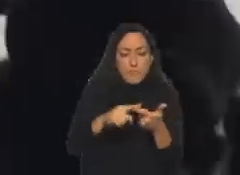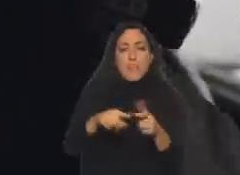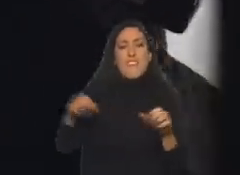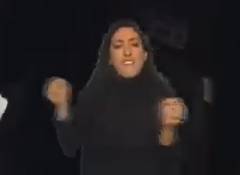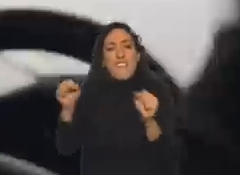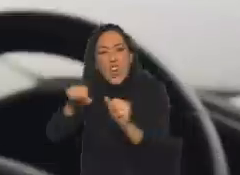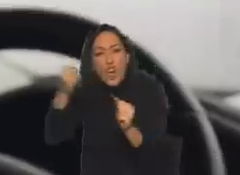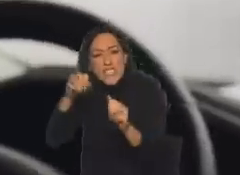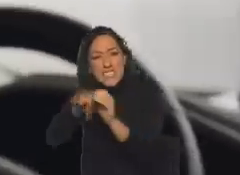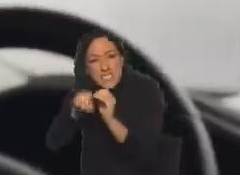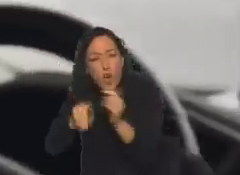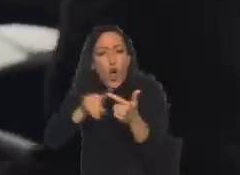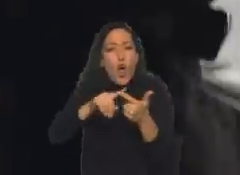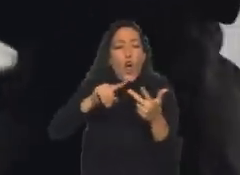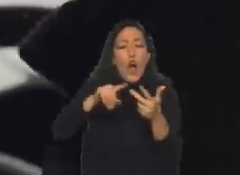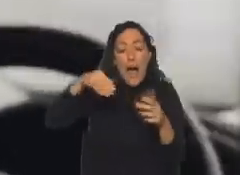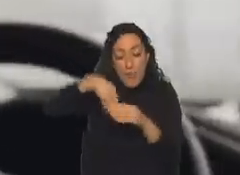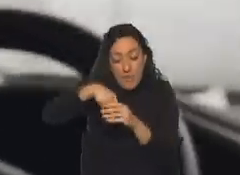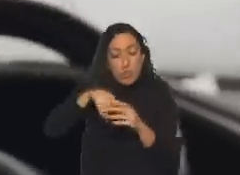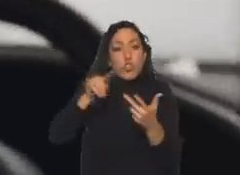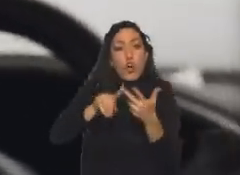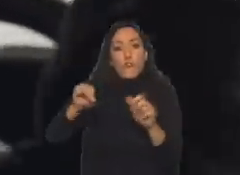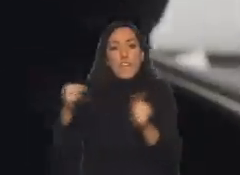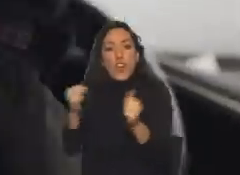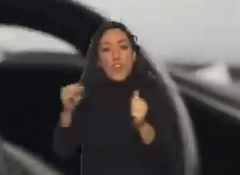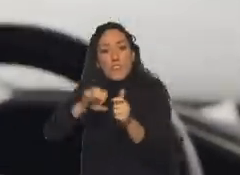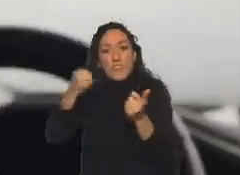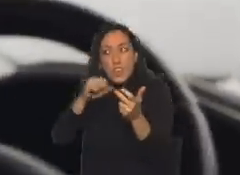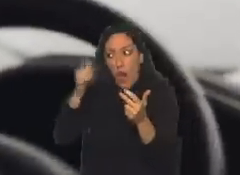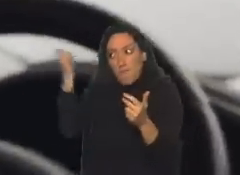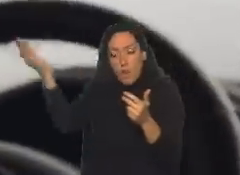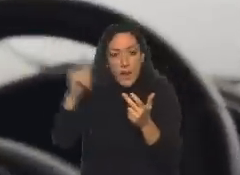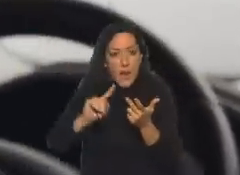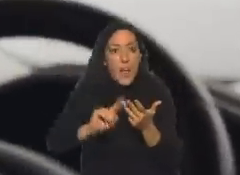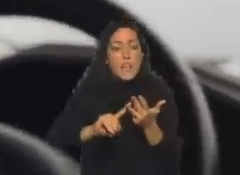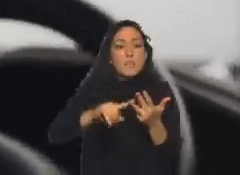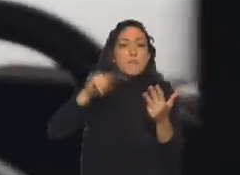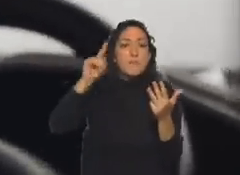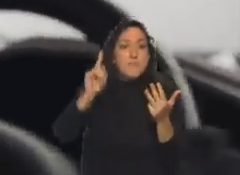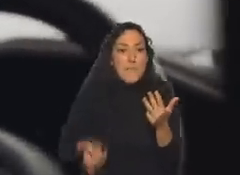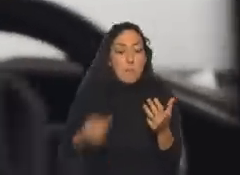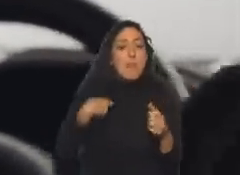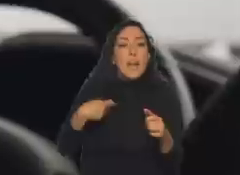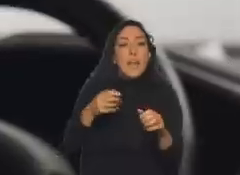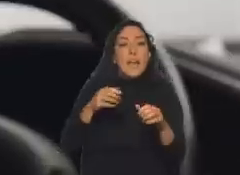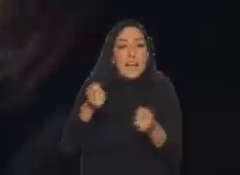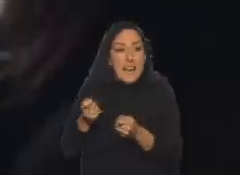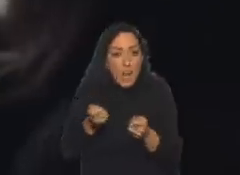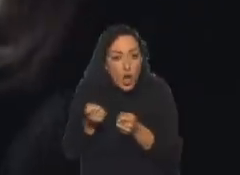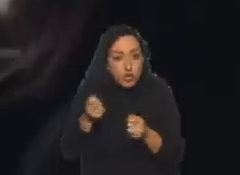frigorífico consumero, tiene el frigorífico exportador, tiene la góndola y te exporta. Y te fija el precio, eso está